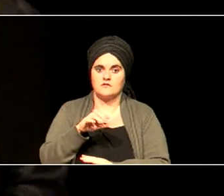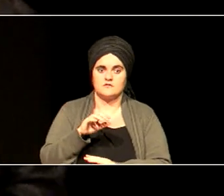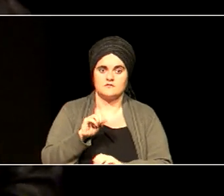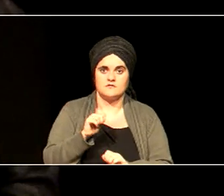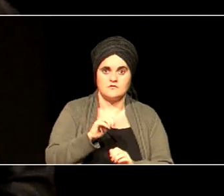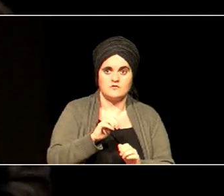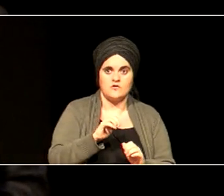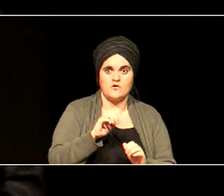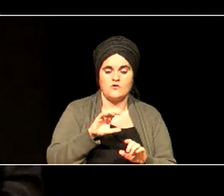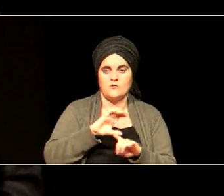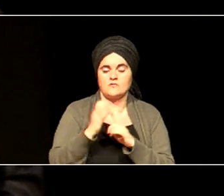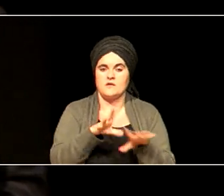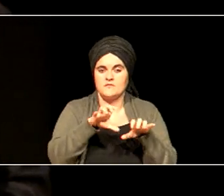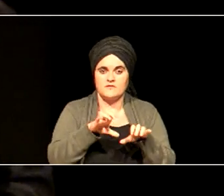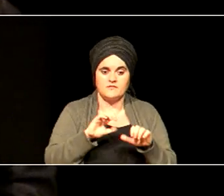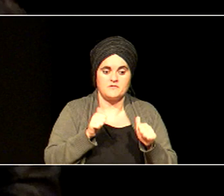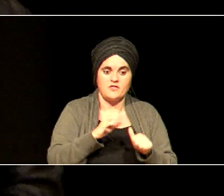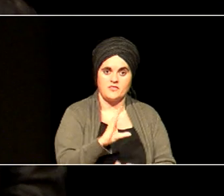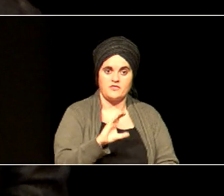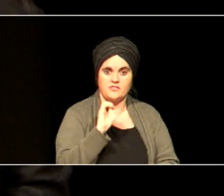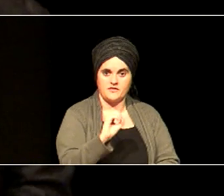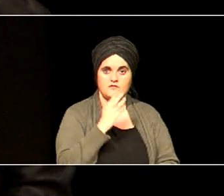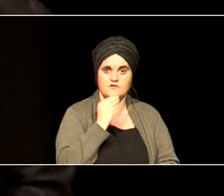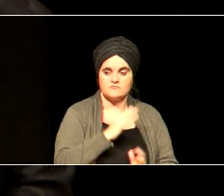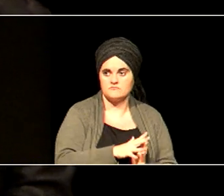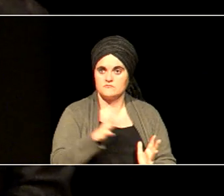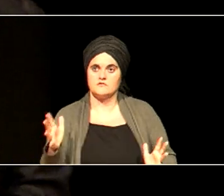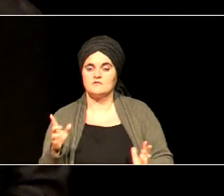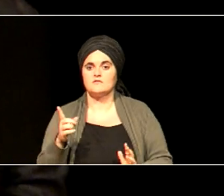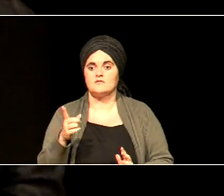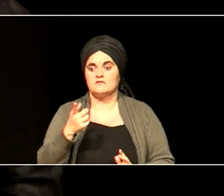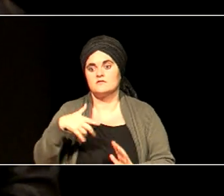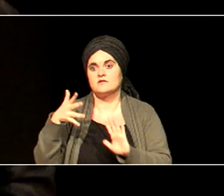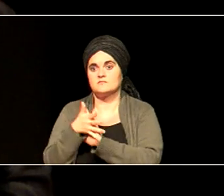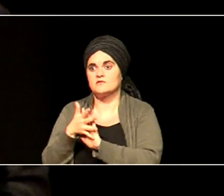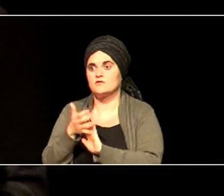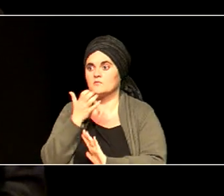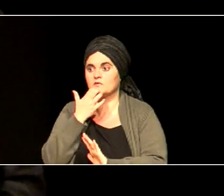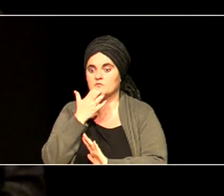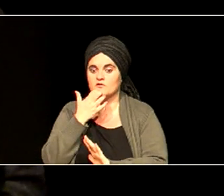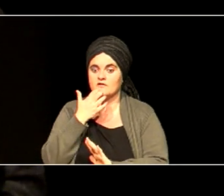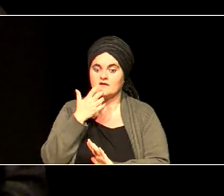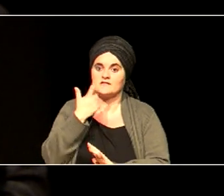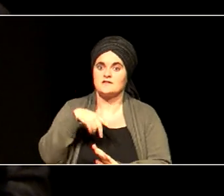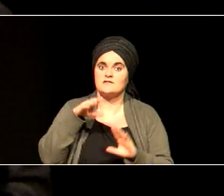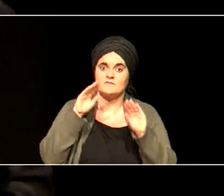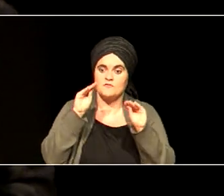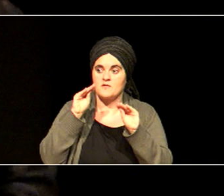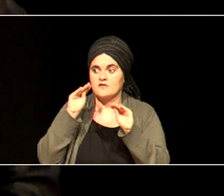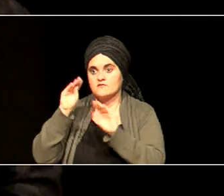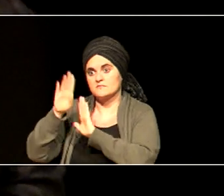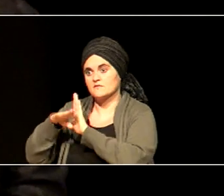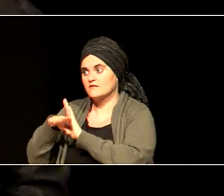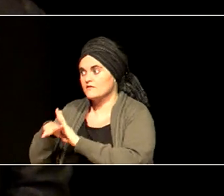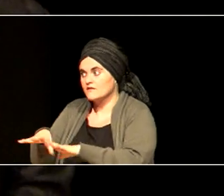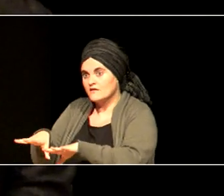comunidades de aprendizaje, pero también hablamos, y ella puso entre las cosas de nuestras señas de identidad, cosas que hemos aprendido en esas formaciones de OSATUS y que ya